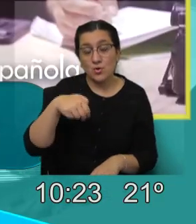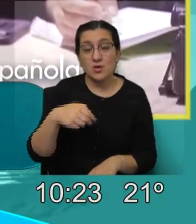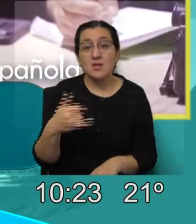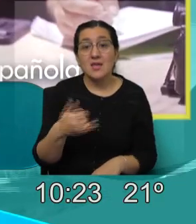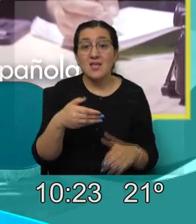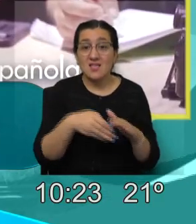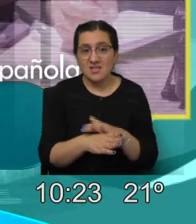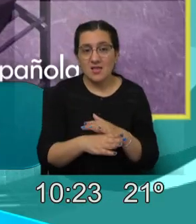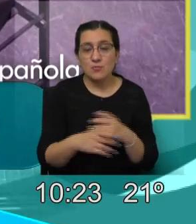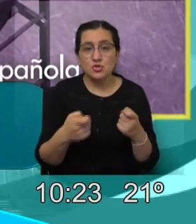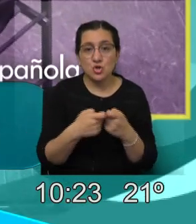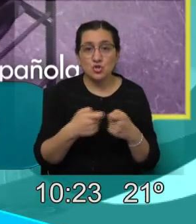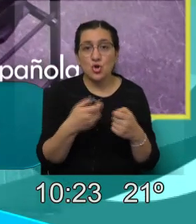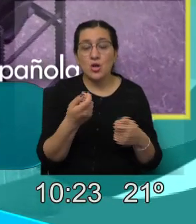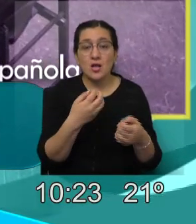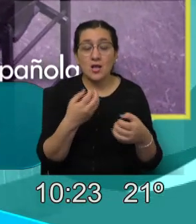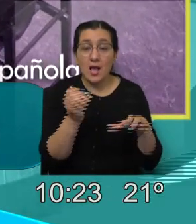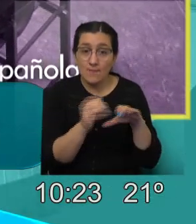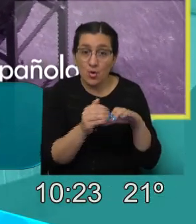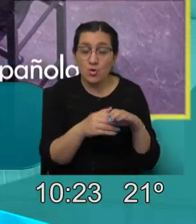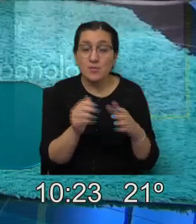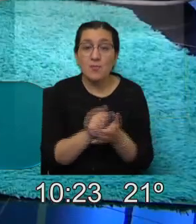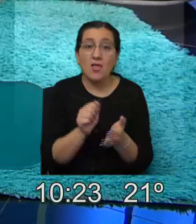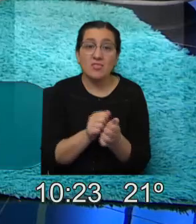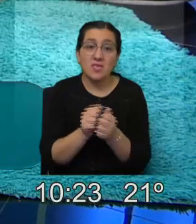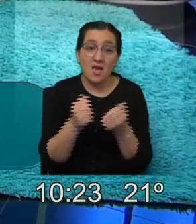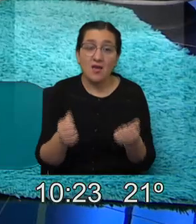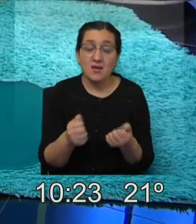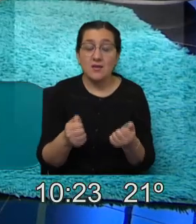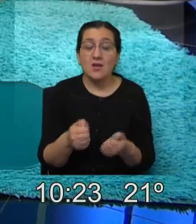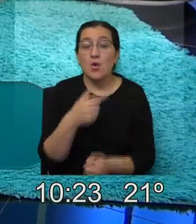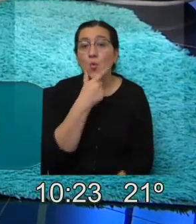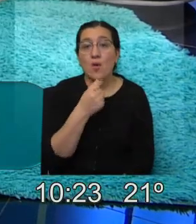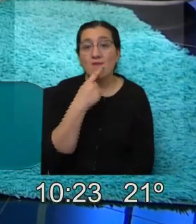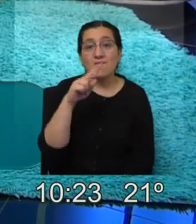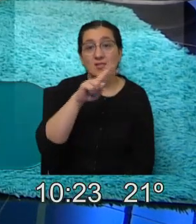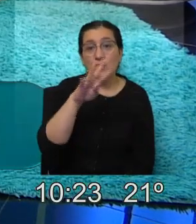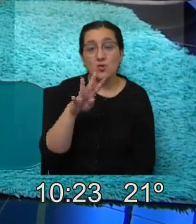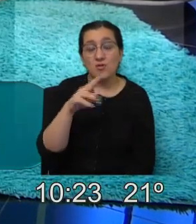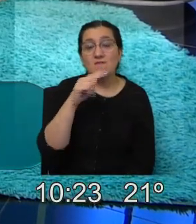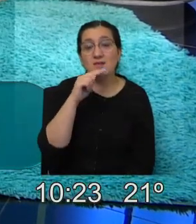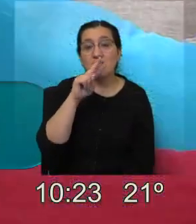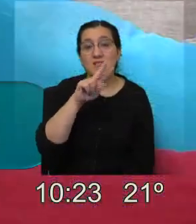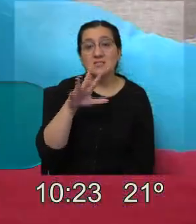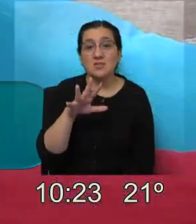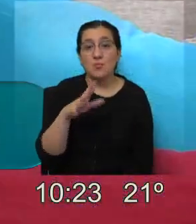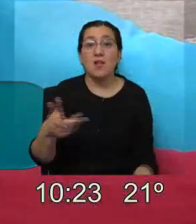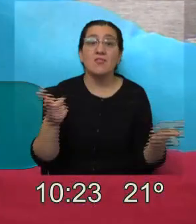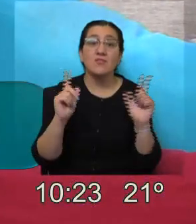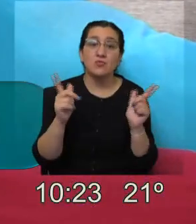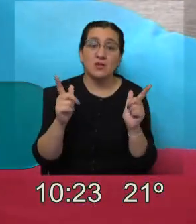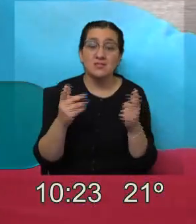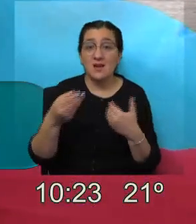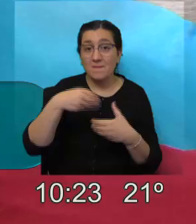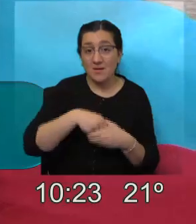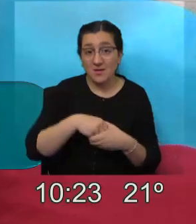El Galpón, por la diaria, y yo creo que es una buena oportunidad este jueves 24 y viernes 25 de disfrutar ser